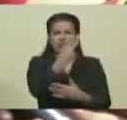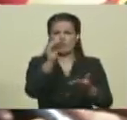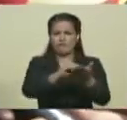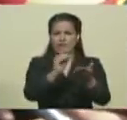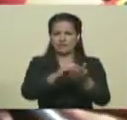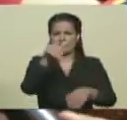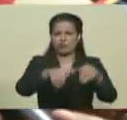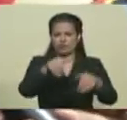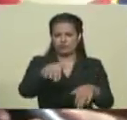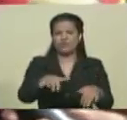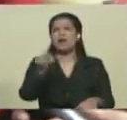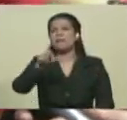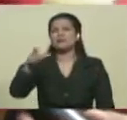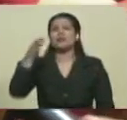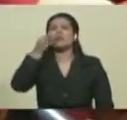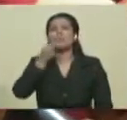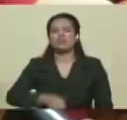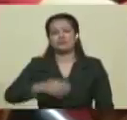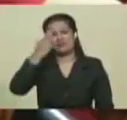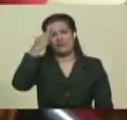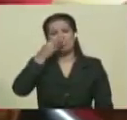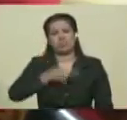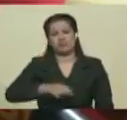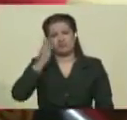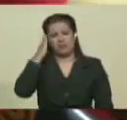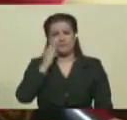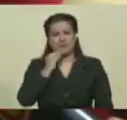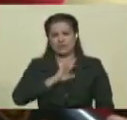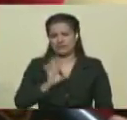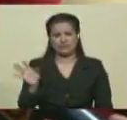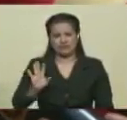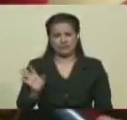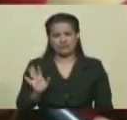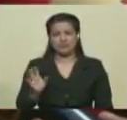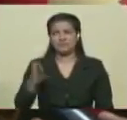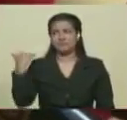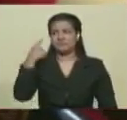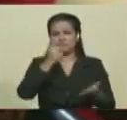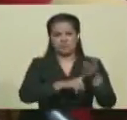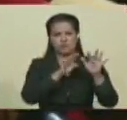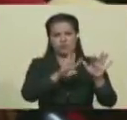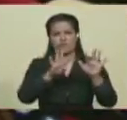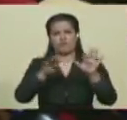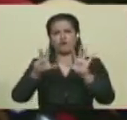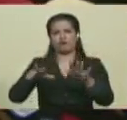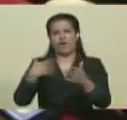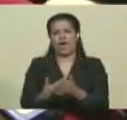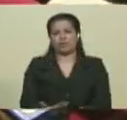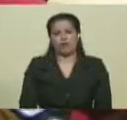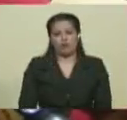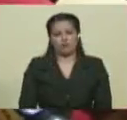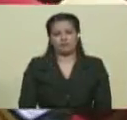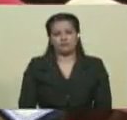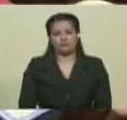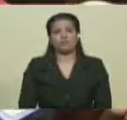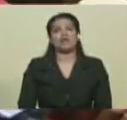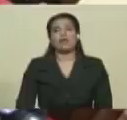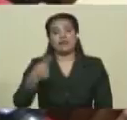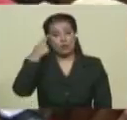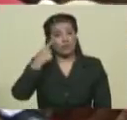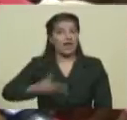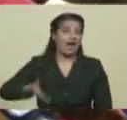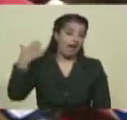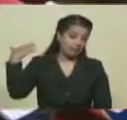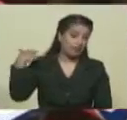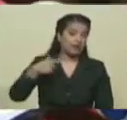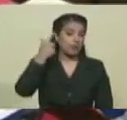tiene este pueblo votando desde el año 98 para acá. Recordemos antes cuando se hacía una elección aquí en Venezuela. Cada 5 años, cuando llamaban